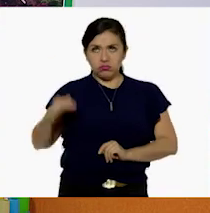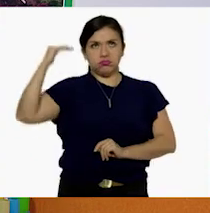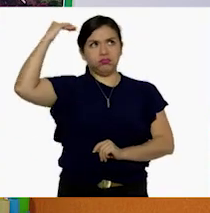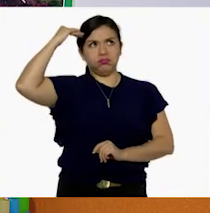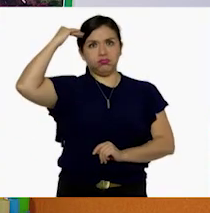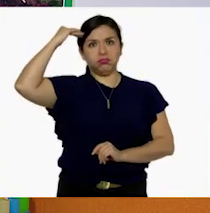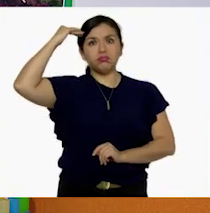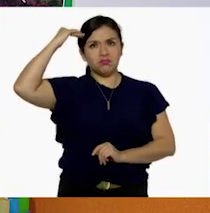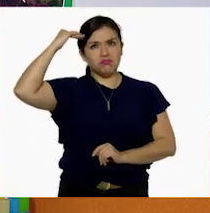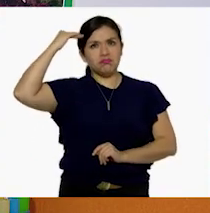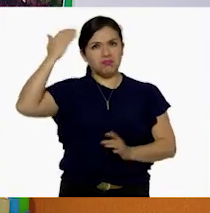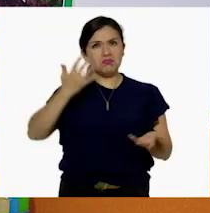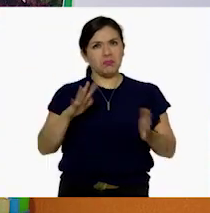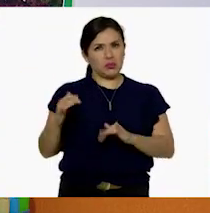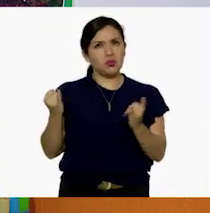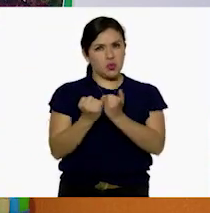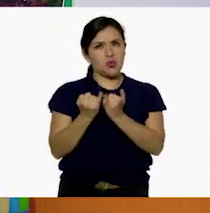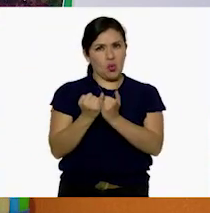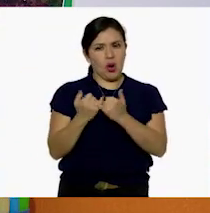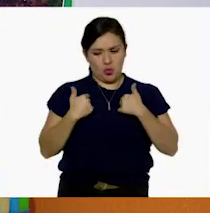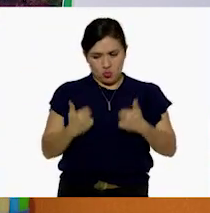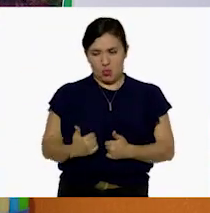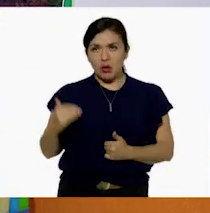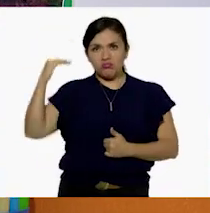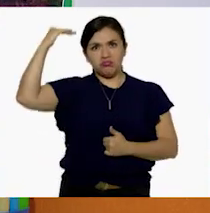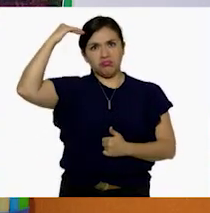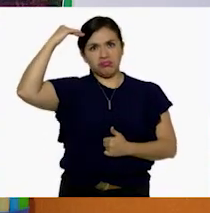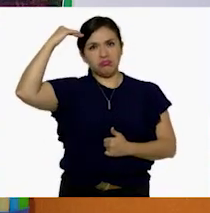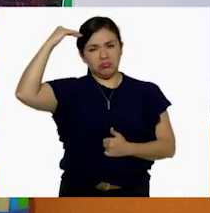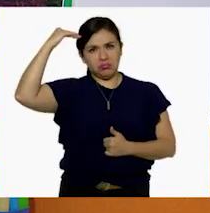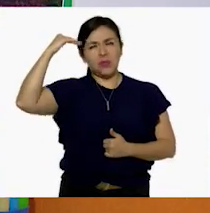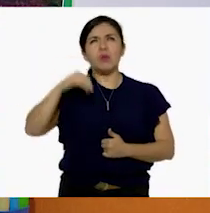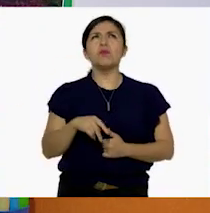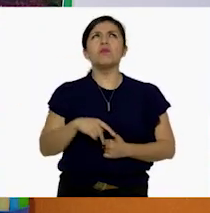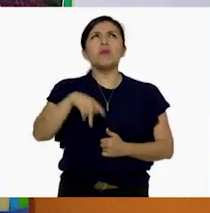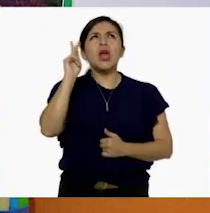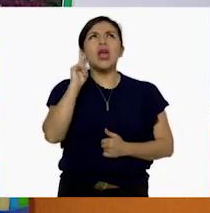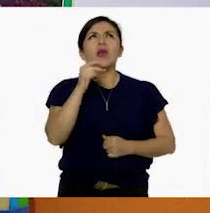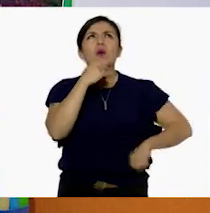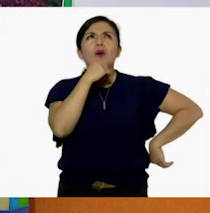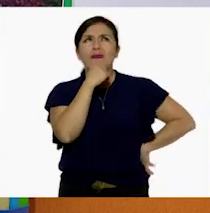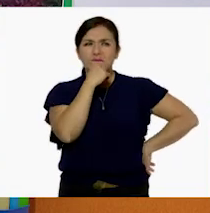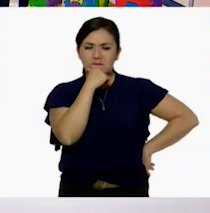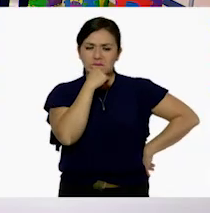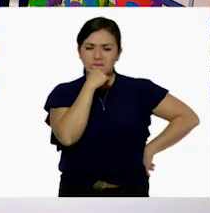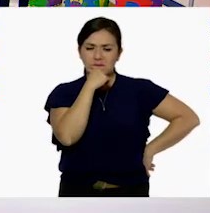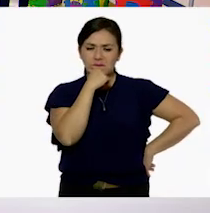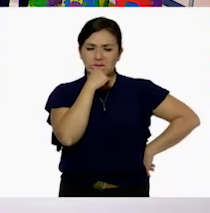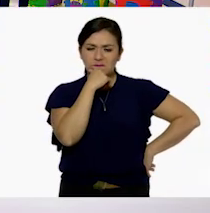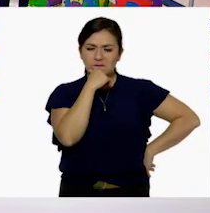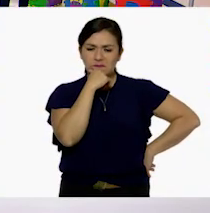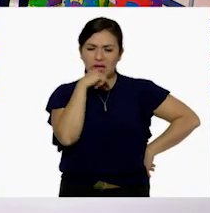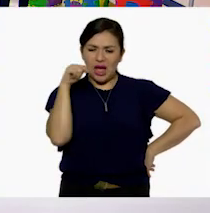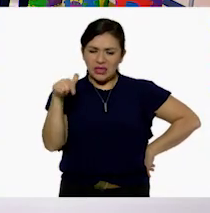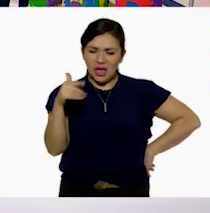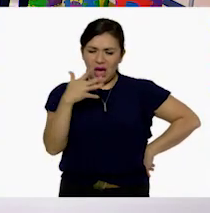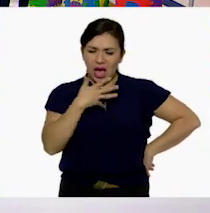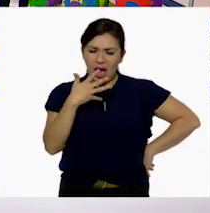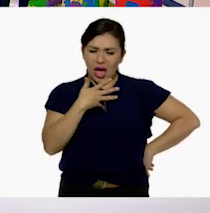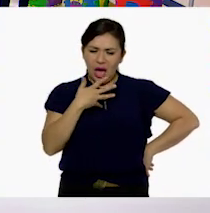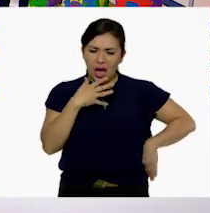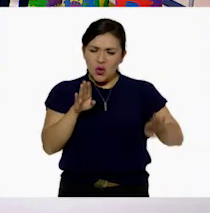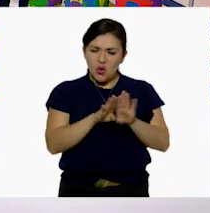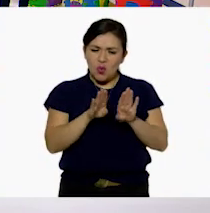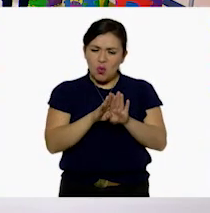Cierto, sí, muy bien, tienen razón. Son más o menos de este tamaño, pero aparte había... Tienen muchos